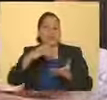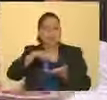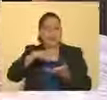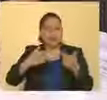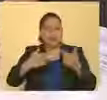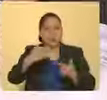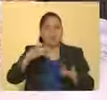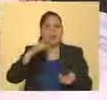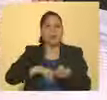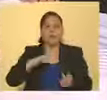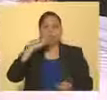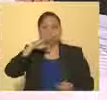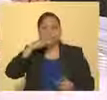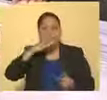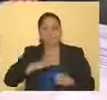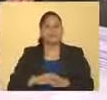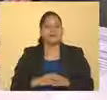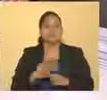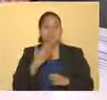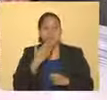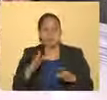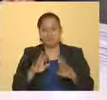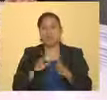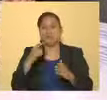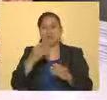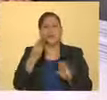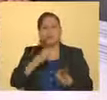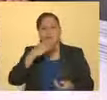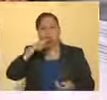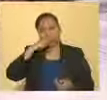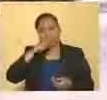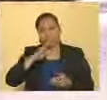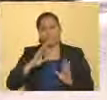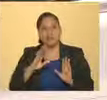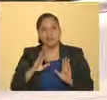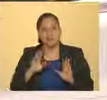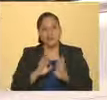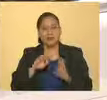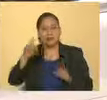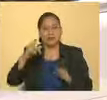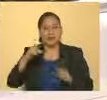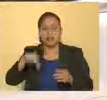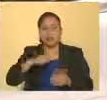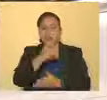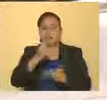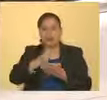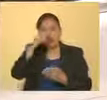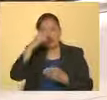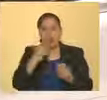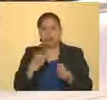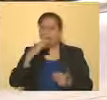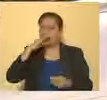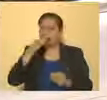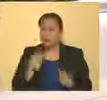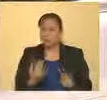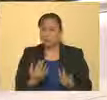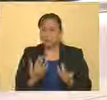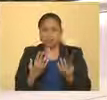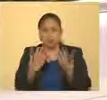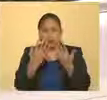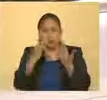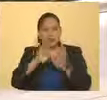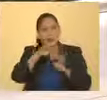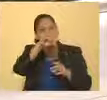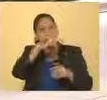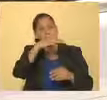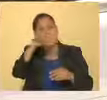de elote. ¡Uf! Con tantos delicia. Elotes que se producen en nuestra Ciudad de México. Es impresionante. Estos pueblos